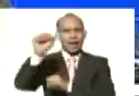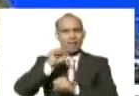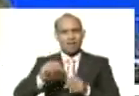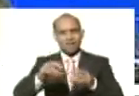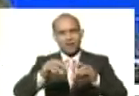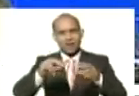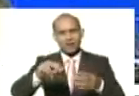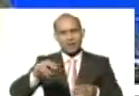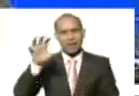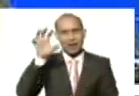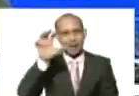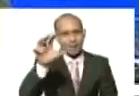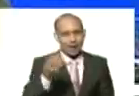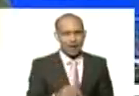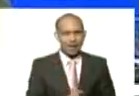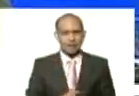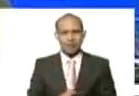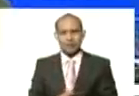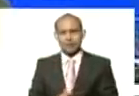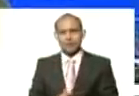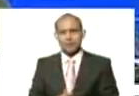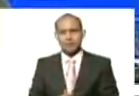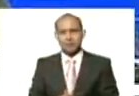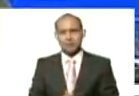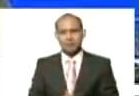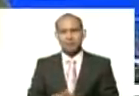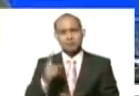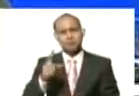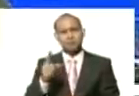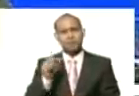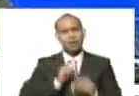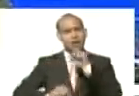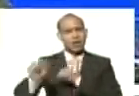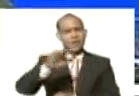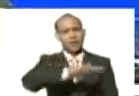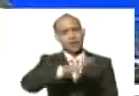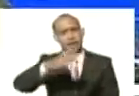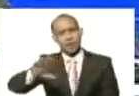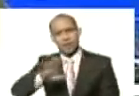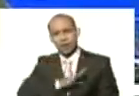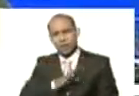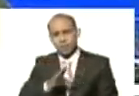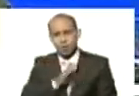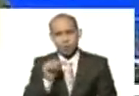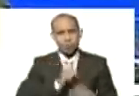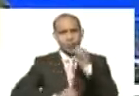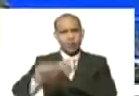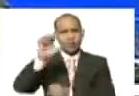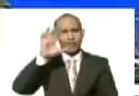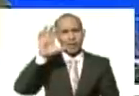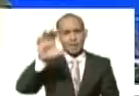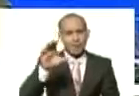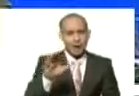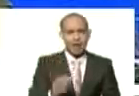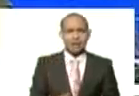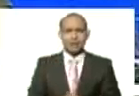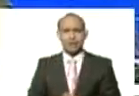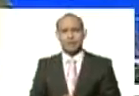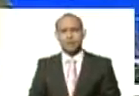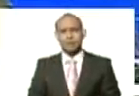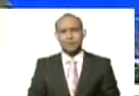territorio sagrado, para defender los mares sagrados, para defender la patria sagrada que es nuestra